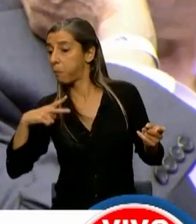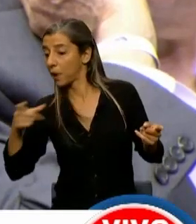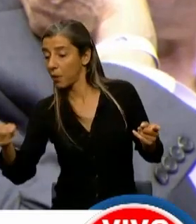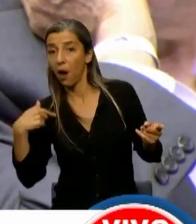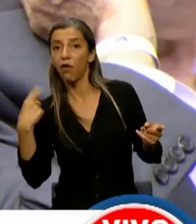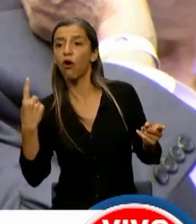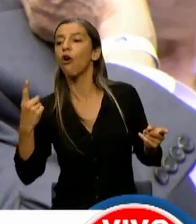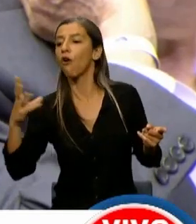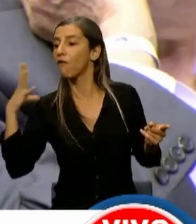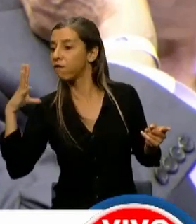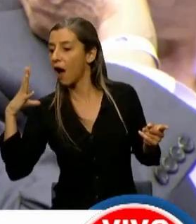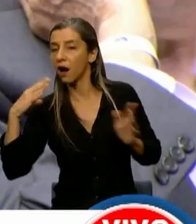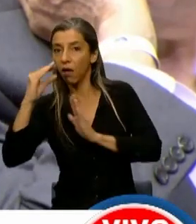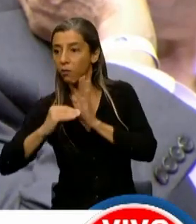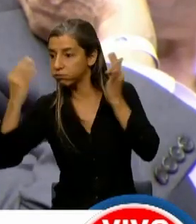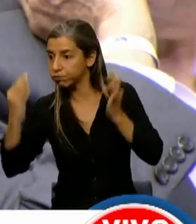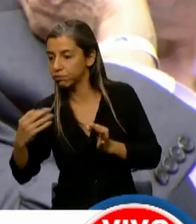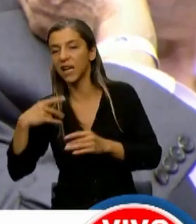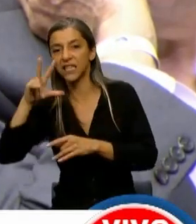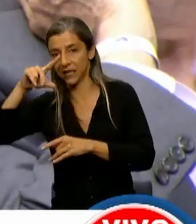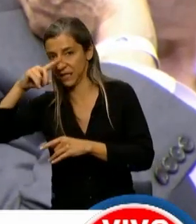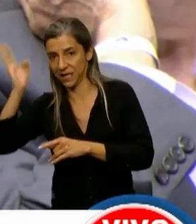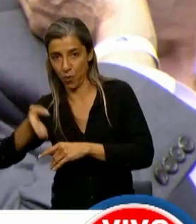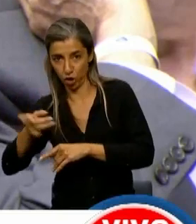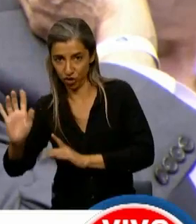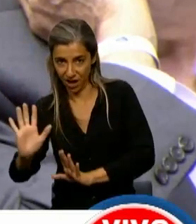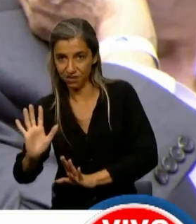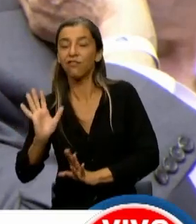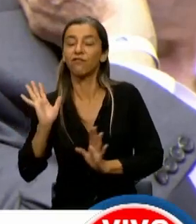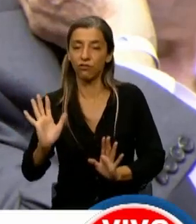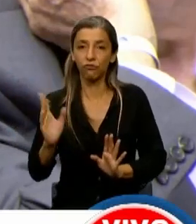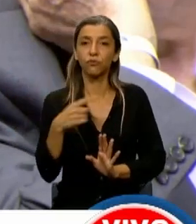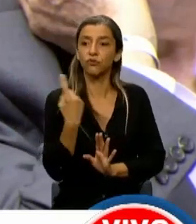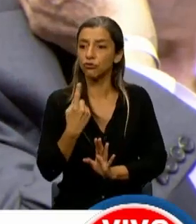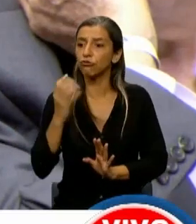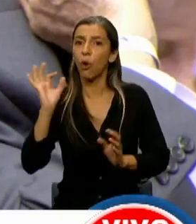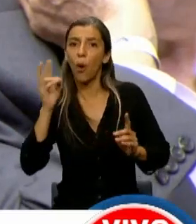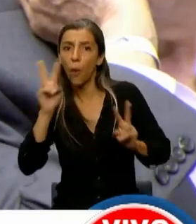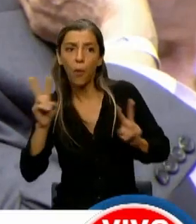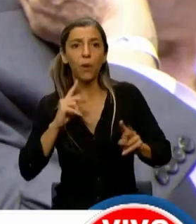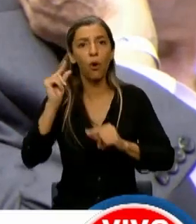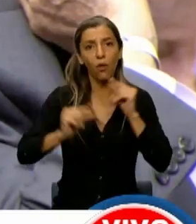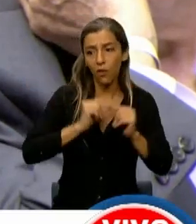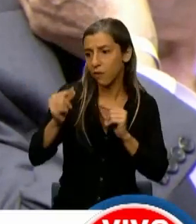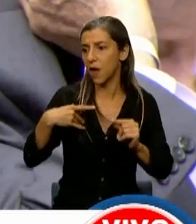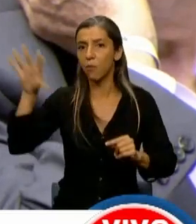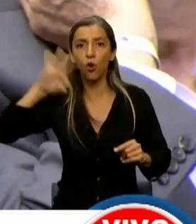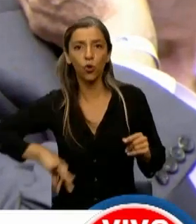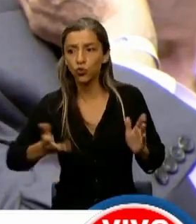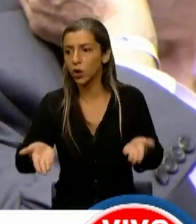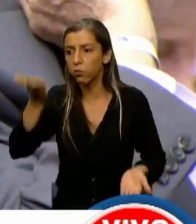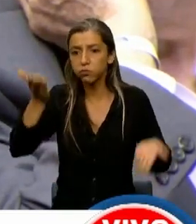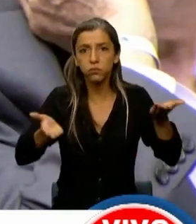no registrado 37%. Por eso vemos cómo evolucionó el empleo, cómo evolucionaron los